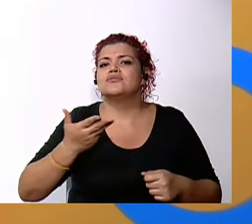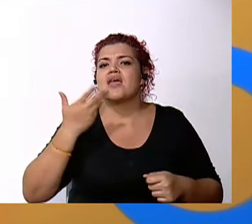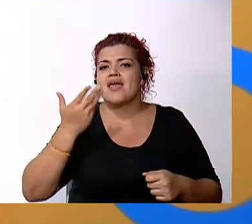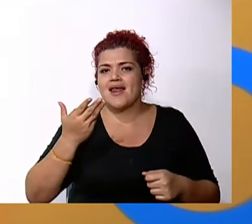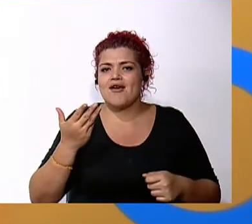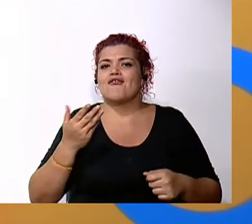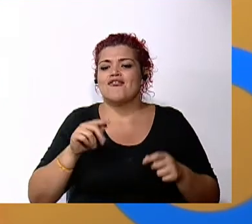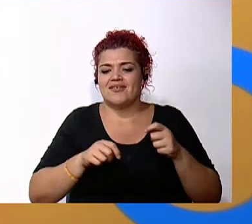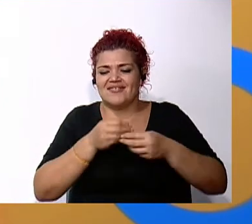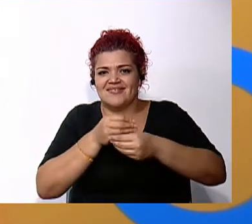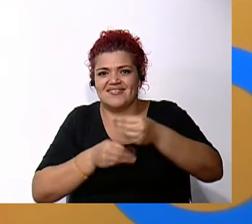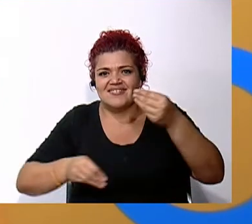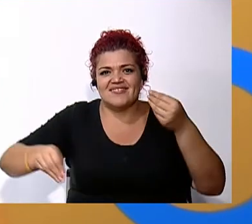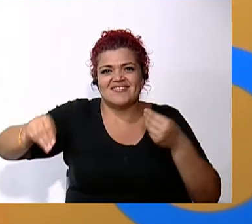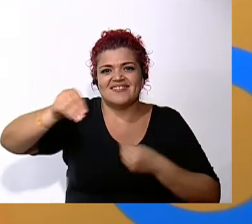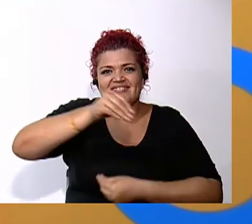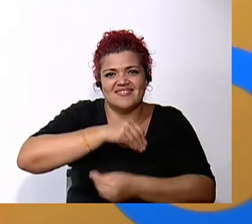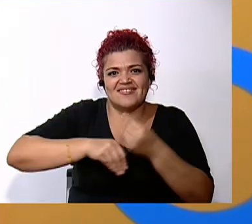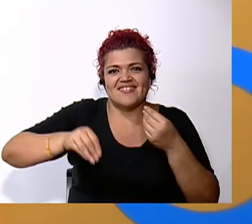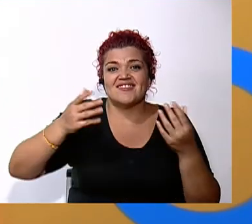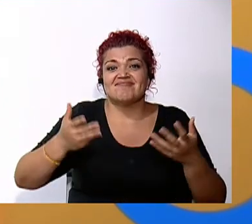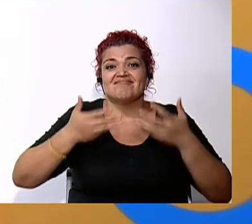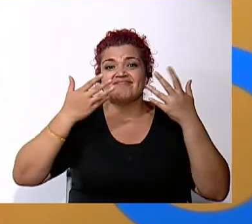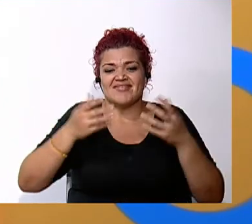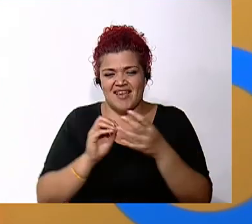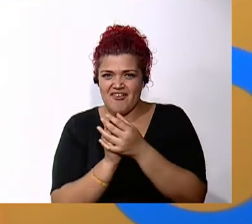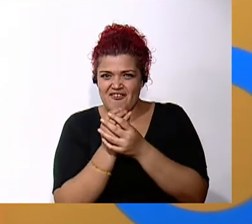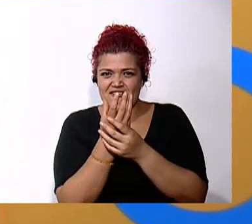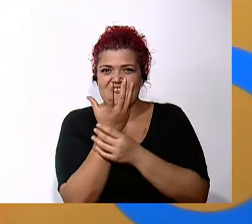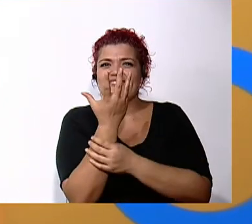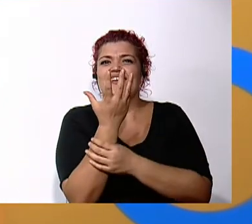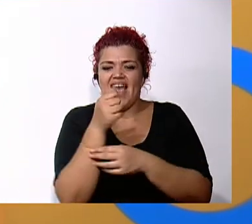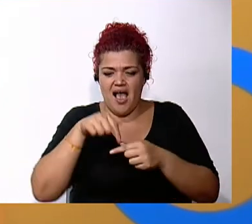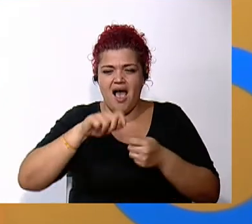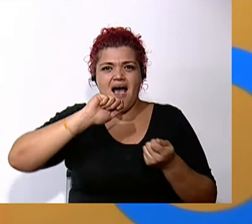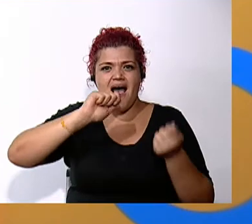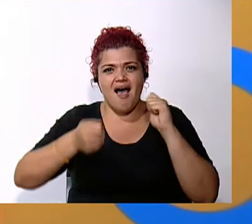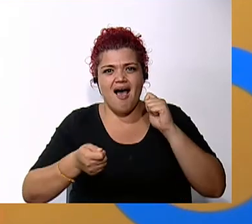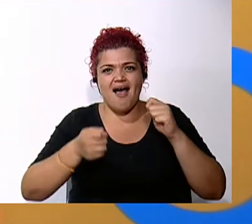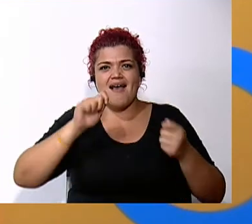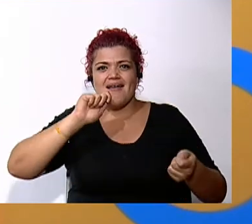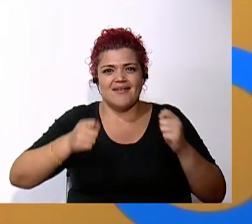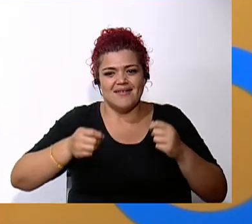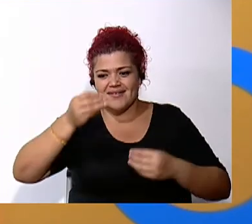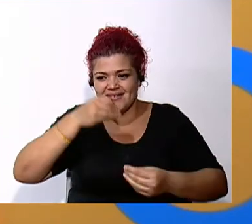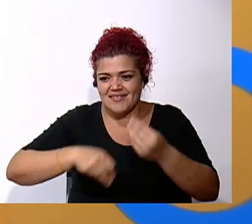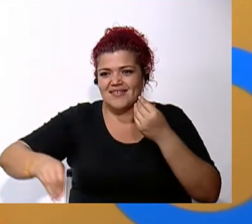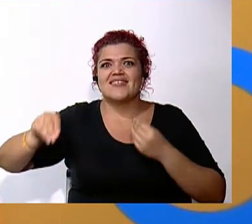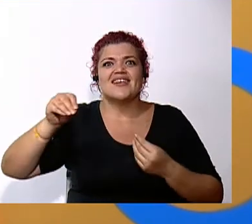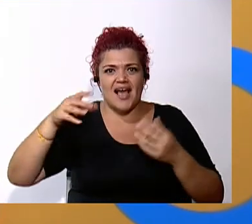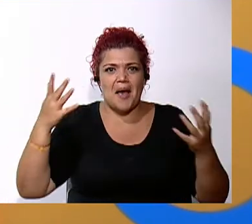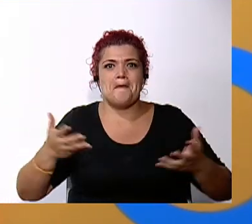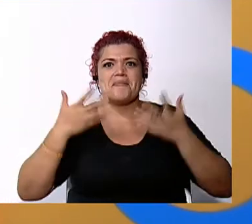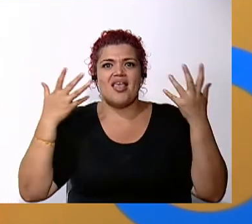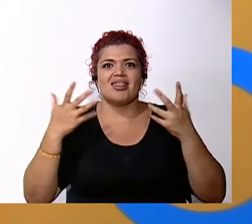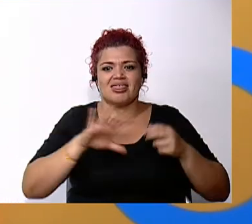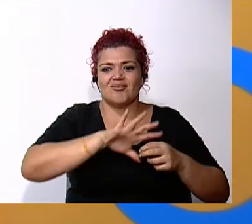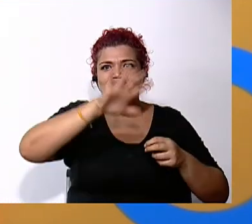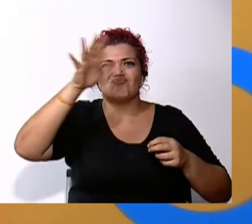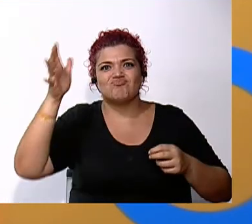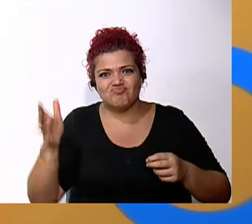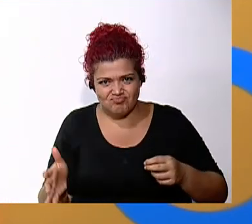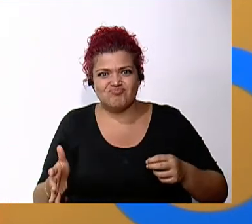el intercambio de gases que hacía la planta con el ambiente del recipiente. Vean ustedes qué